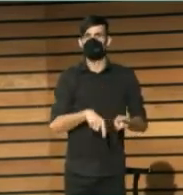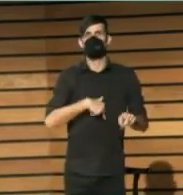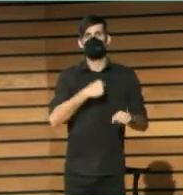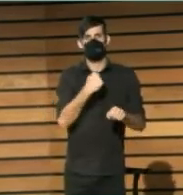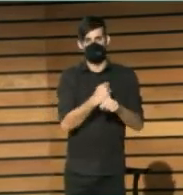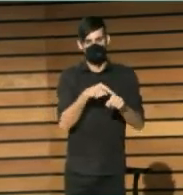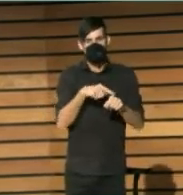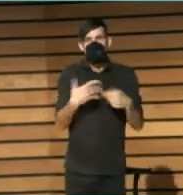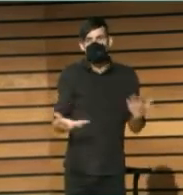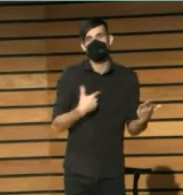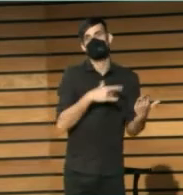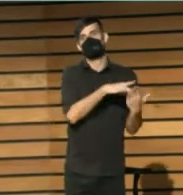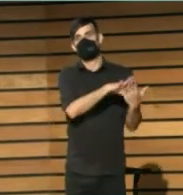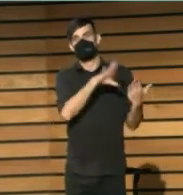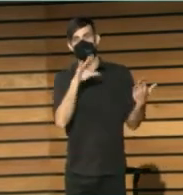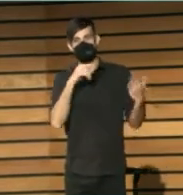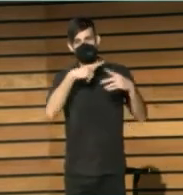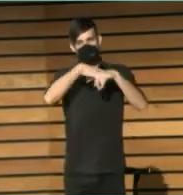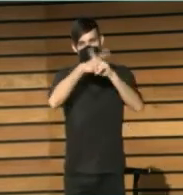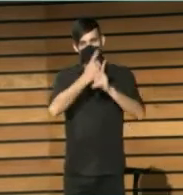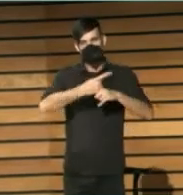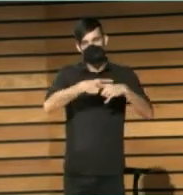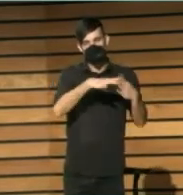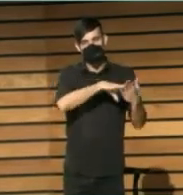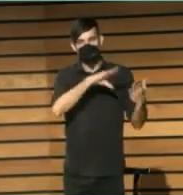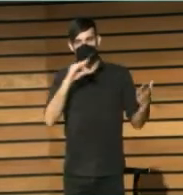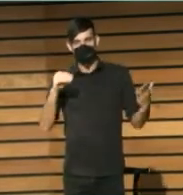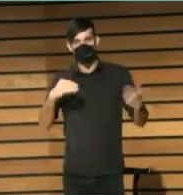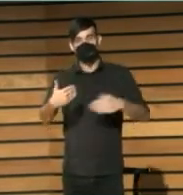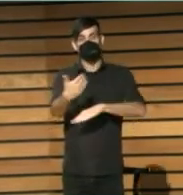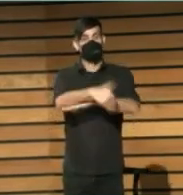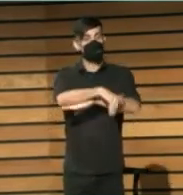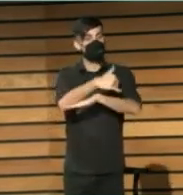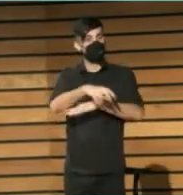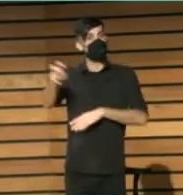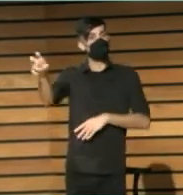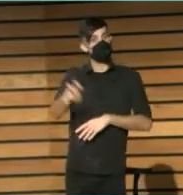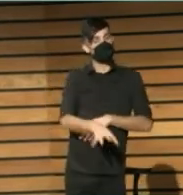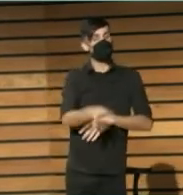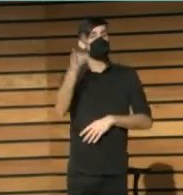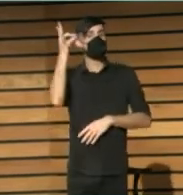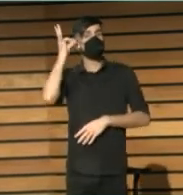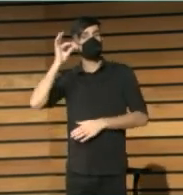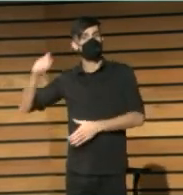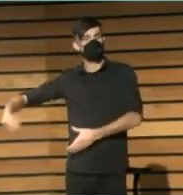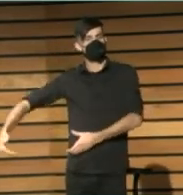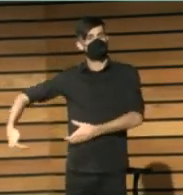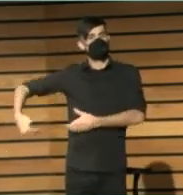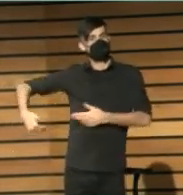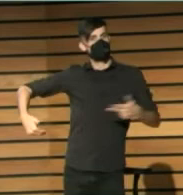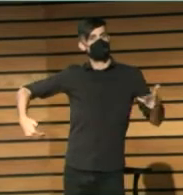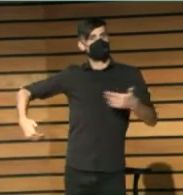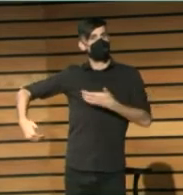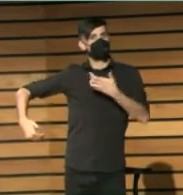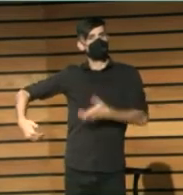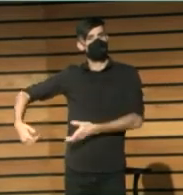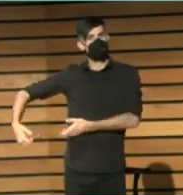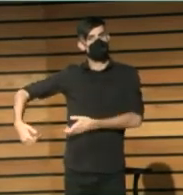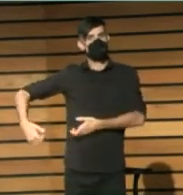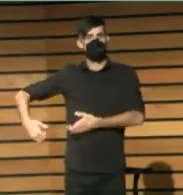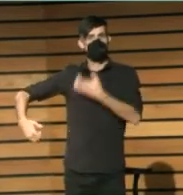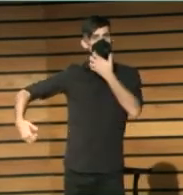entender. A la calle venían mujeres con pescado seco y lo pregonaban como si trajeran